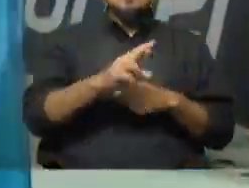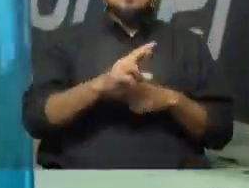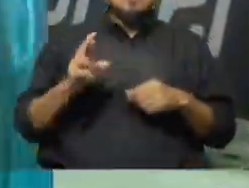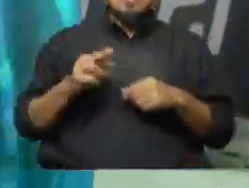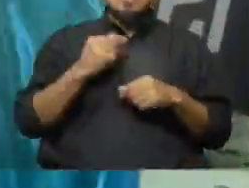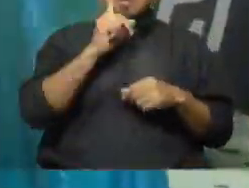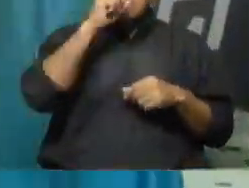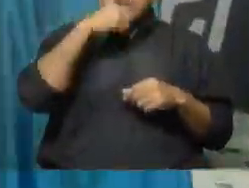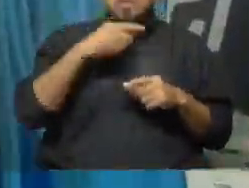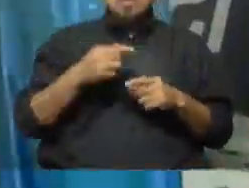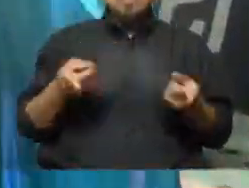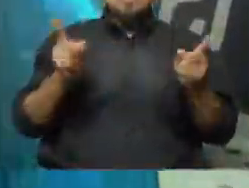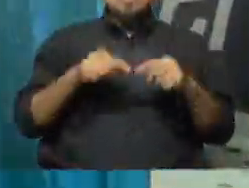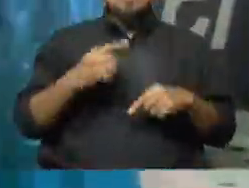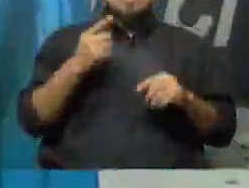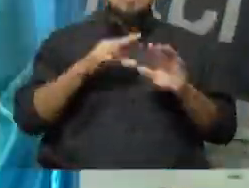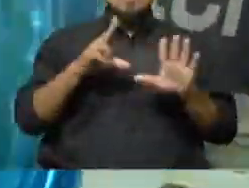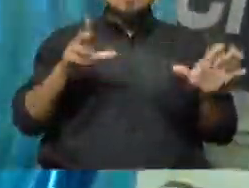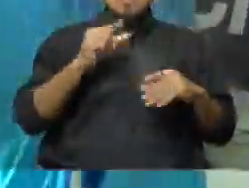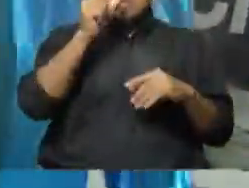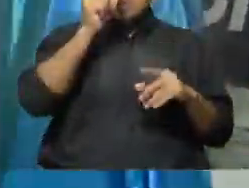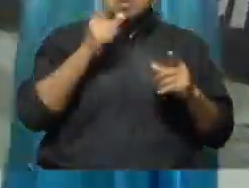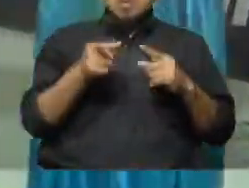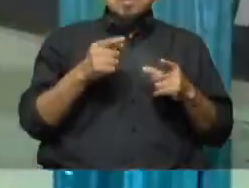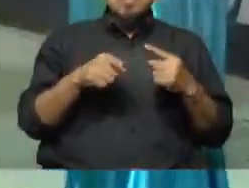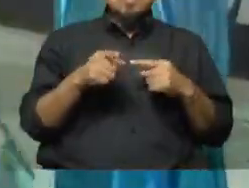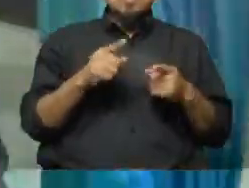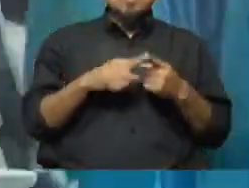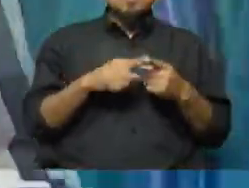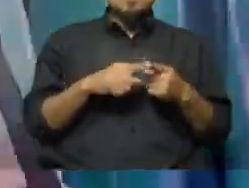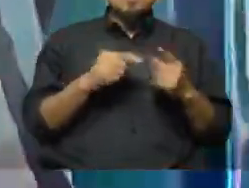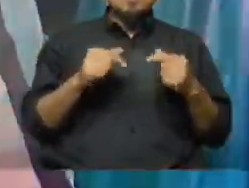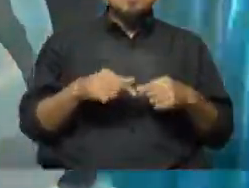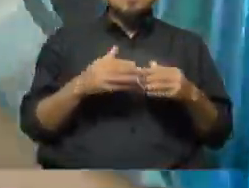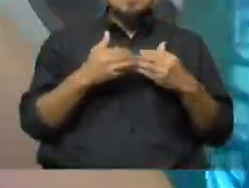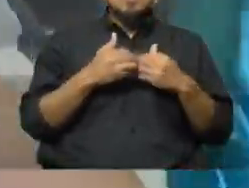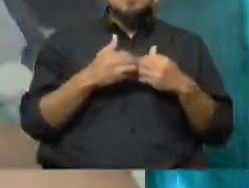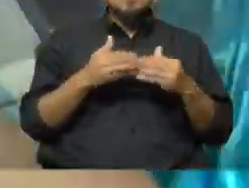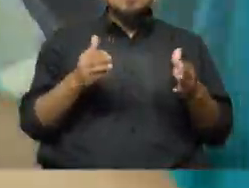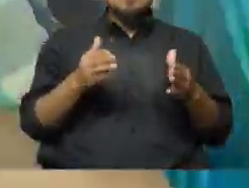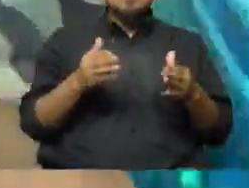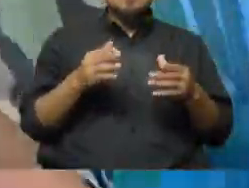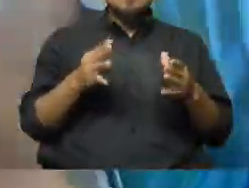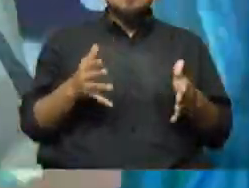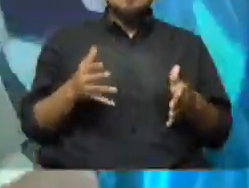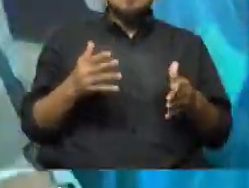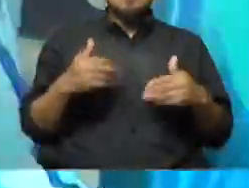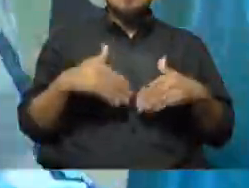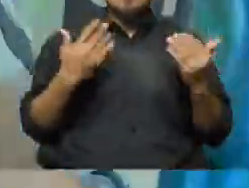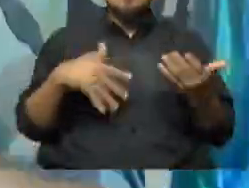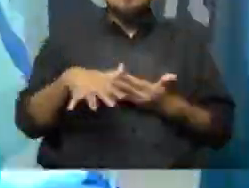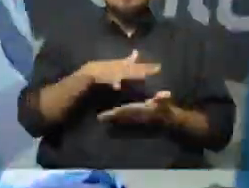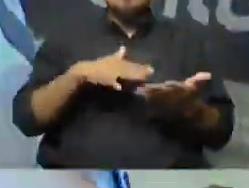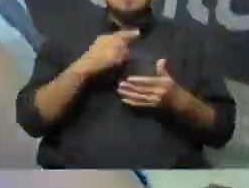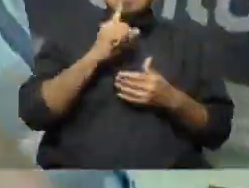Montevideo y volver a tener la fiesta acá en 18, la verdad que es una maravilla, recién empieza. Si andan por ahí, en cualquier barrio de Montevideo,